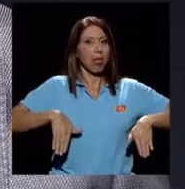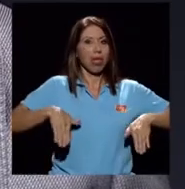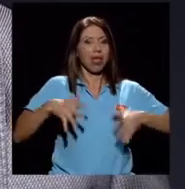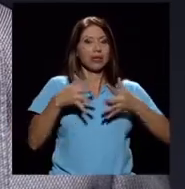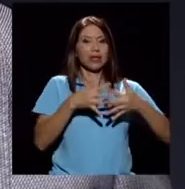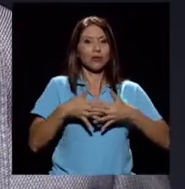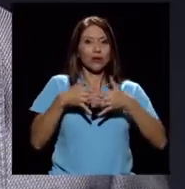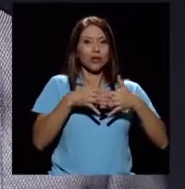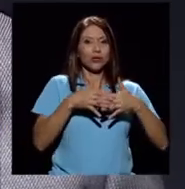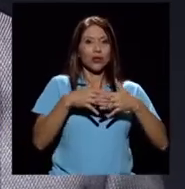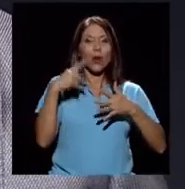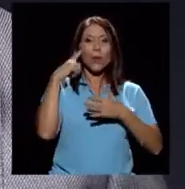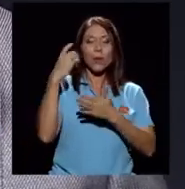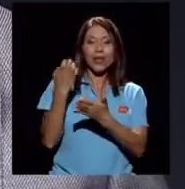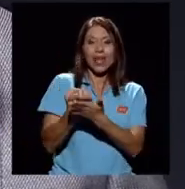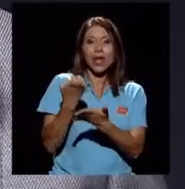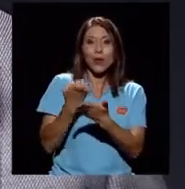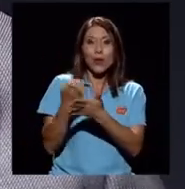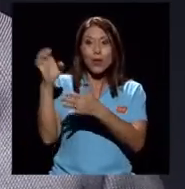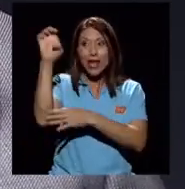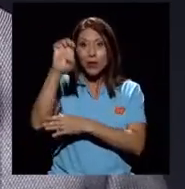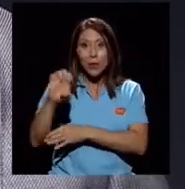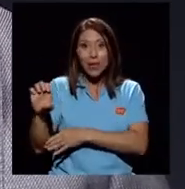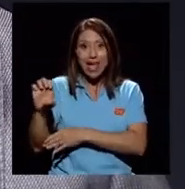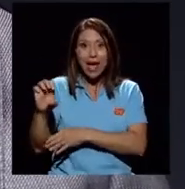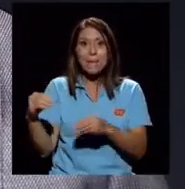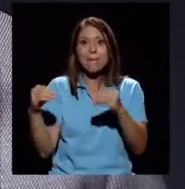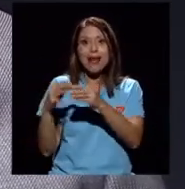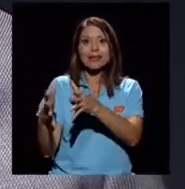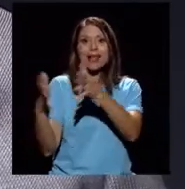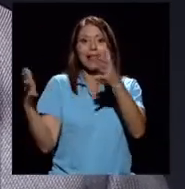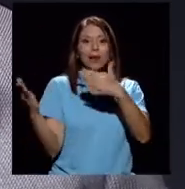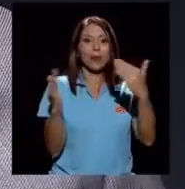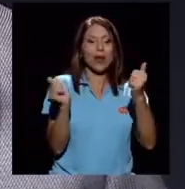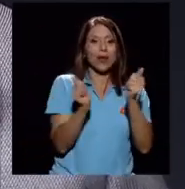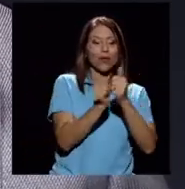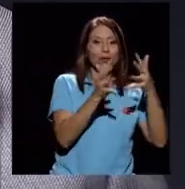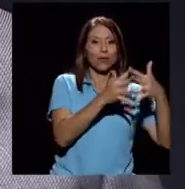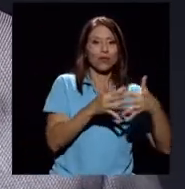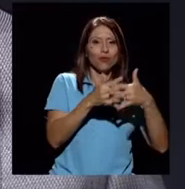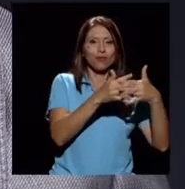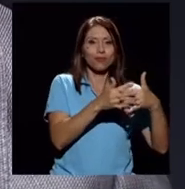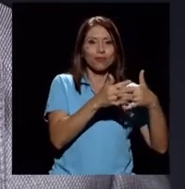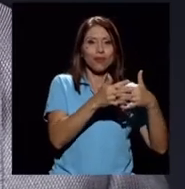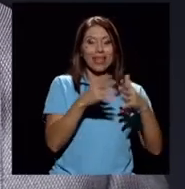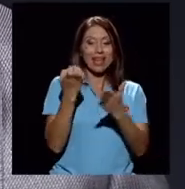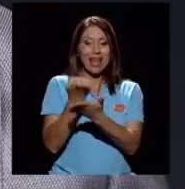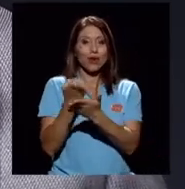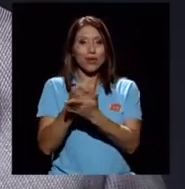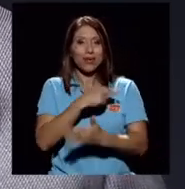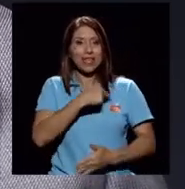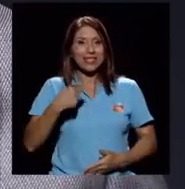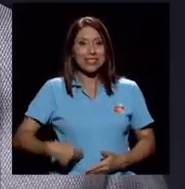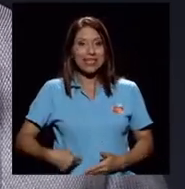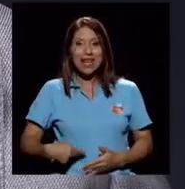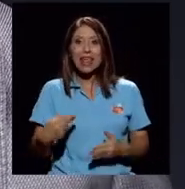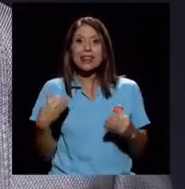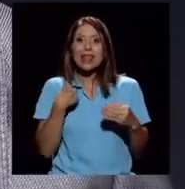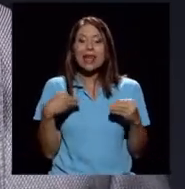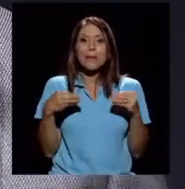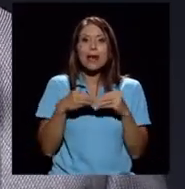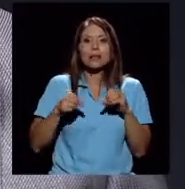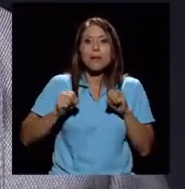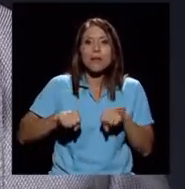europea ya es más grande que la economía norteamericana y la economía china es la que tiene mayor potencial de crecimiento verdad